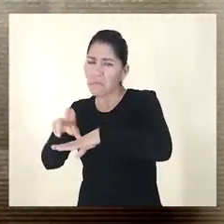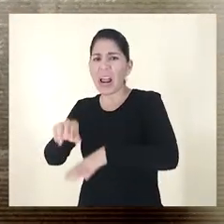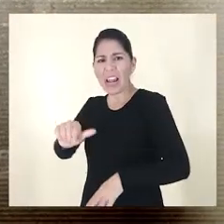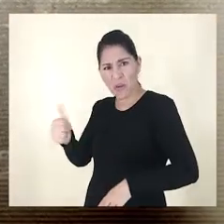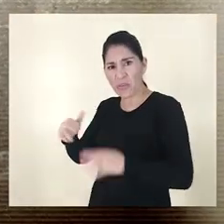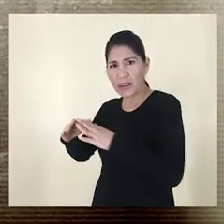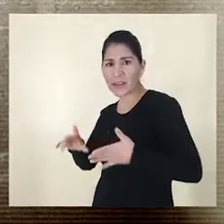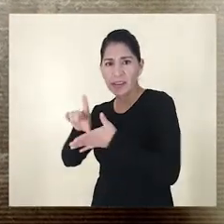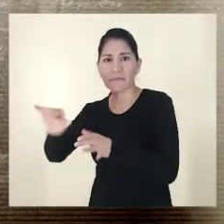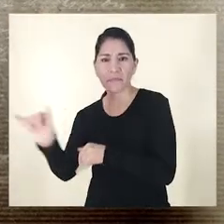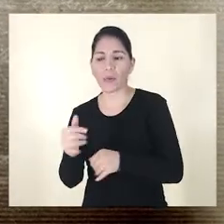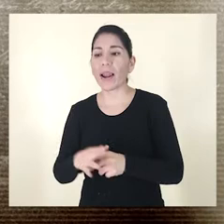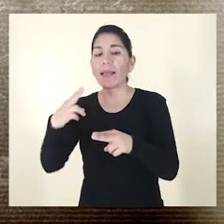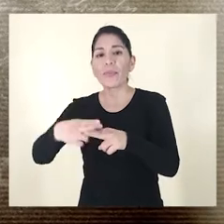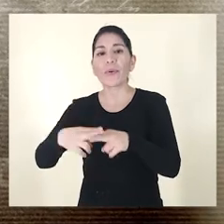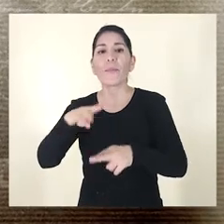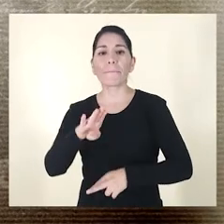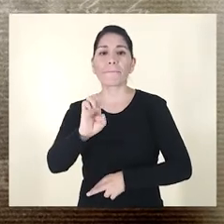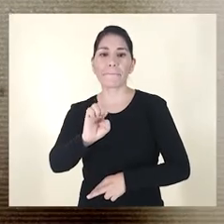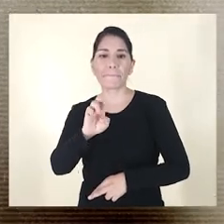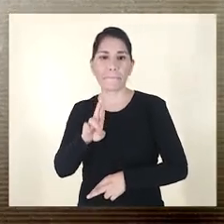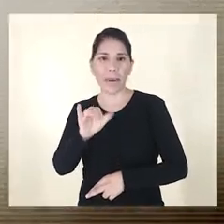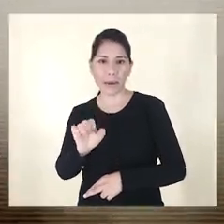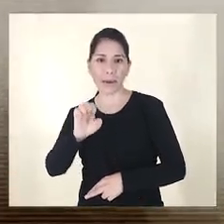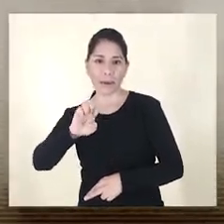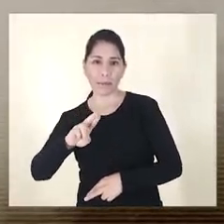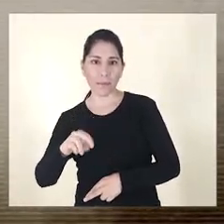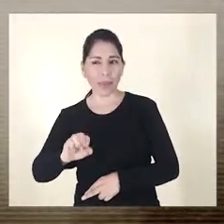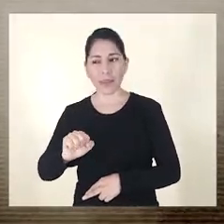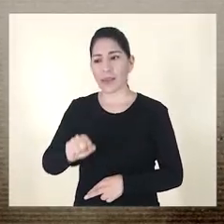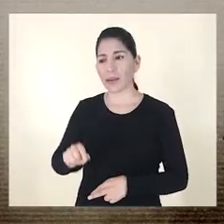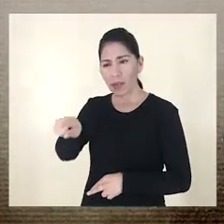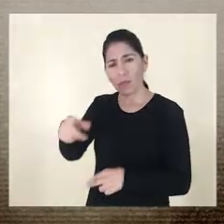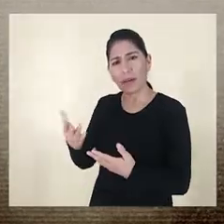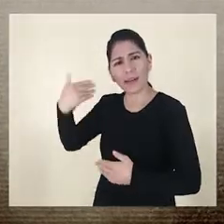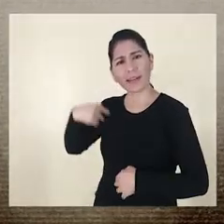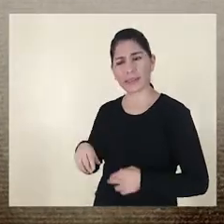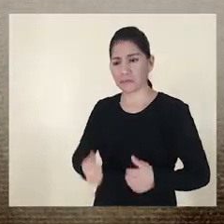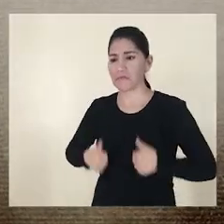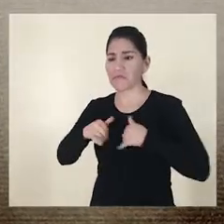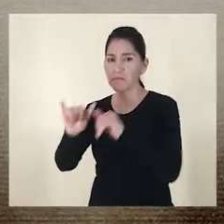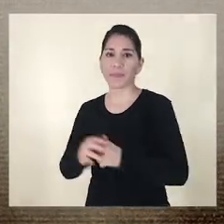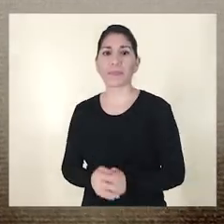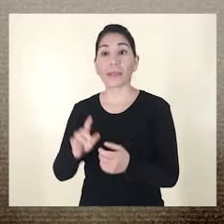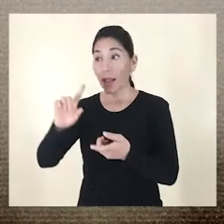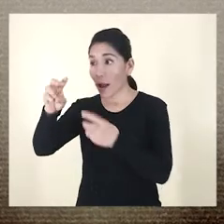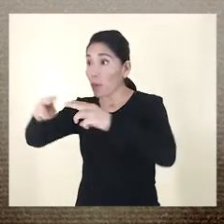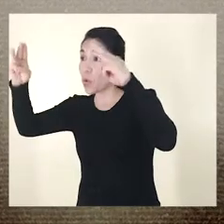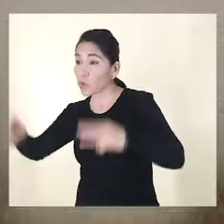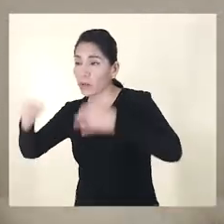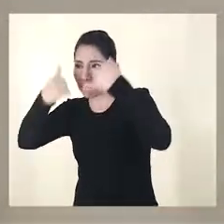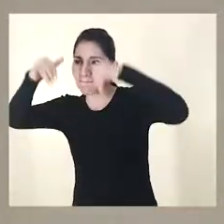de las que abundaban en la ciudad. Es conocida también como Casa Berkemeyer, por el tardío dueño que la convirtió a mediados del siglo pasado en